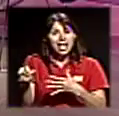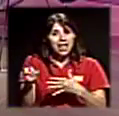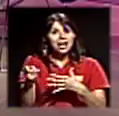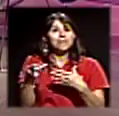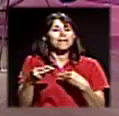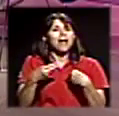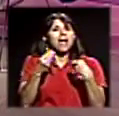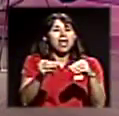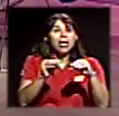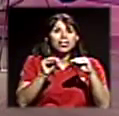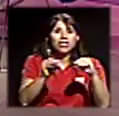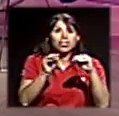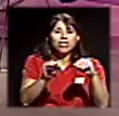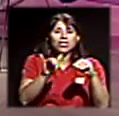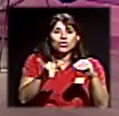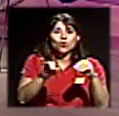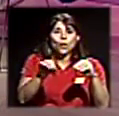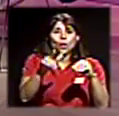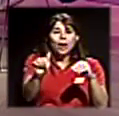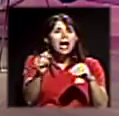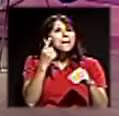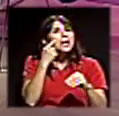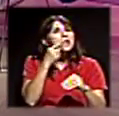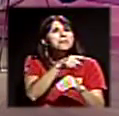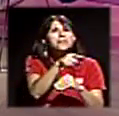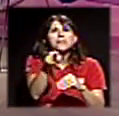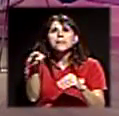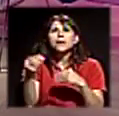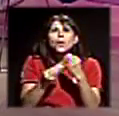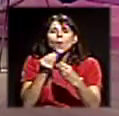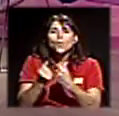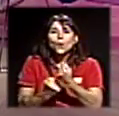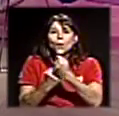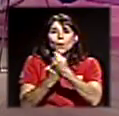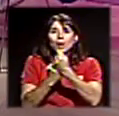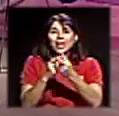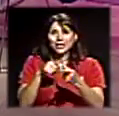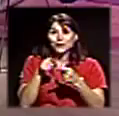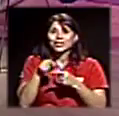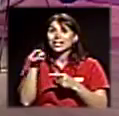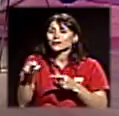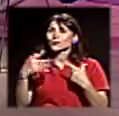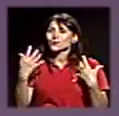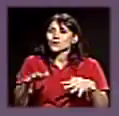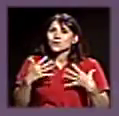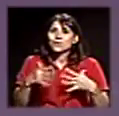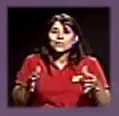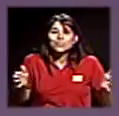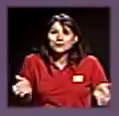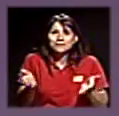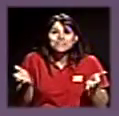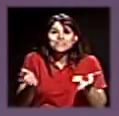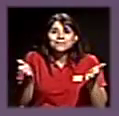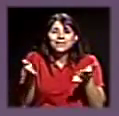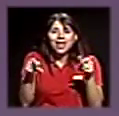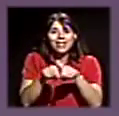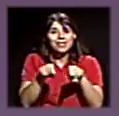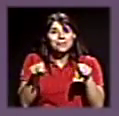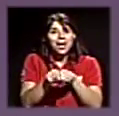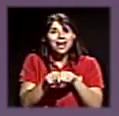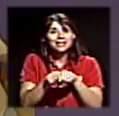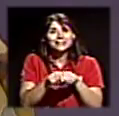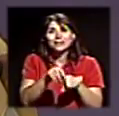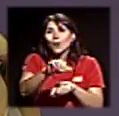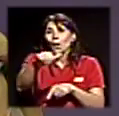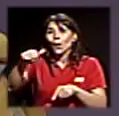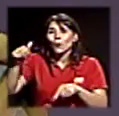estaban manejando los maestros que nos apoyan ahí adentro. Entonces, eso es una inspiración enorme, además de los